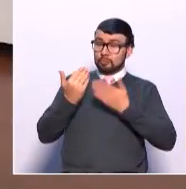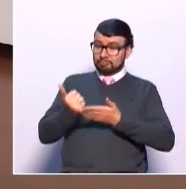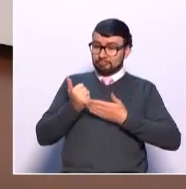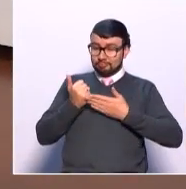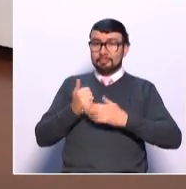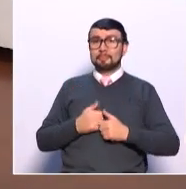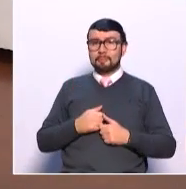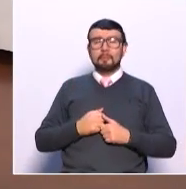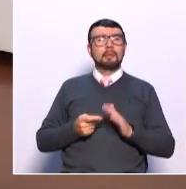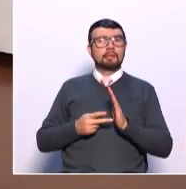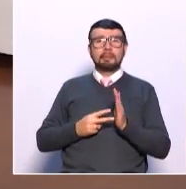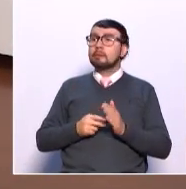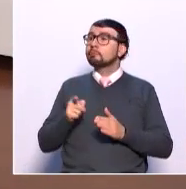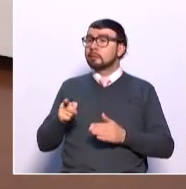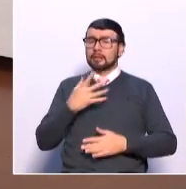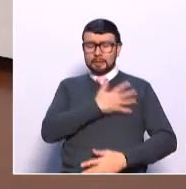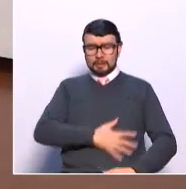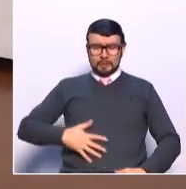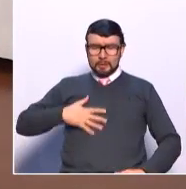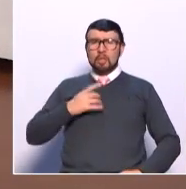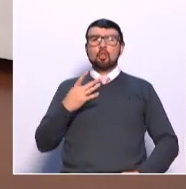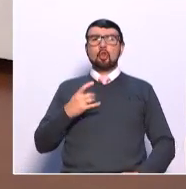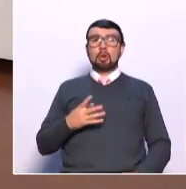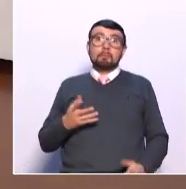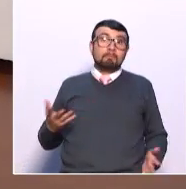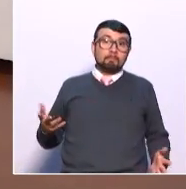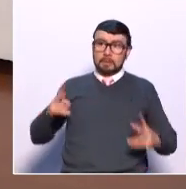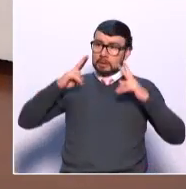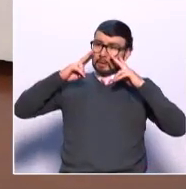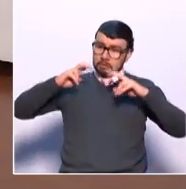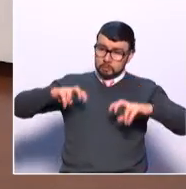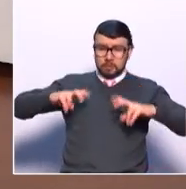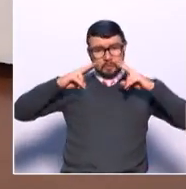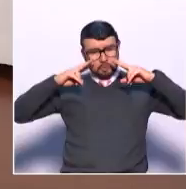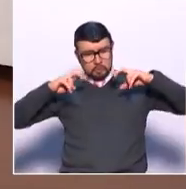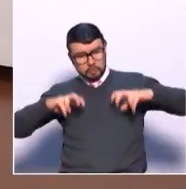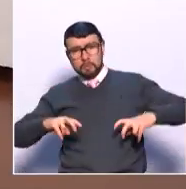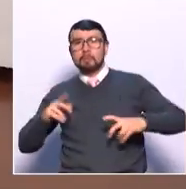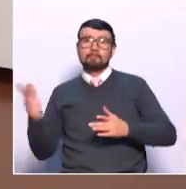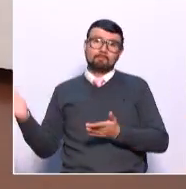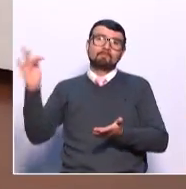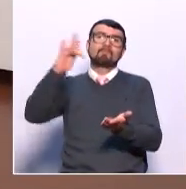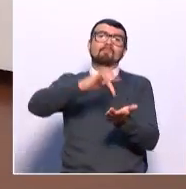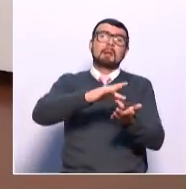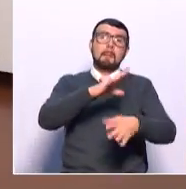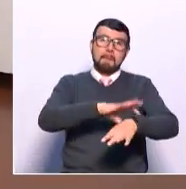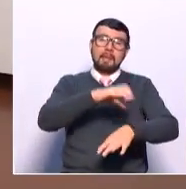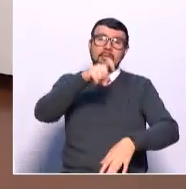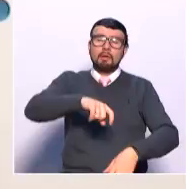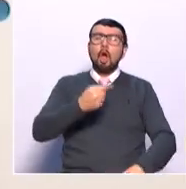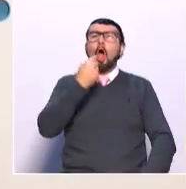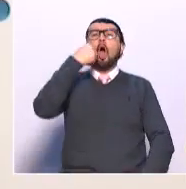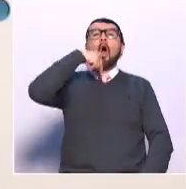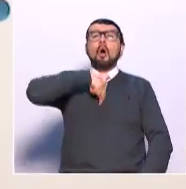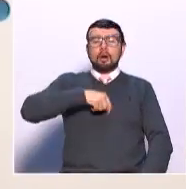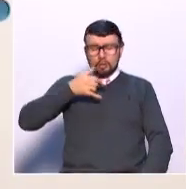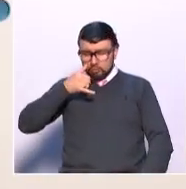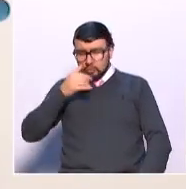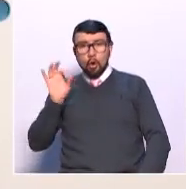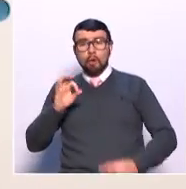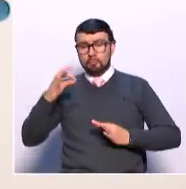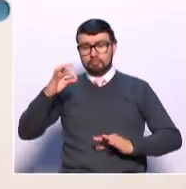la persona para estudiar el dolor de pecho por eso hay que hacer una consulta endoscopia una placa